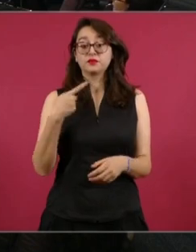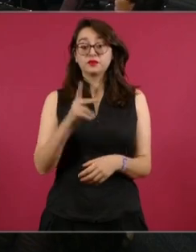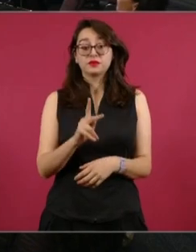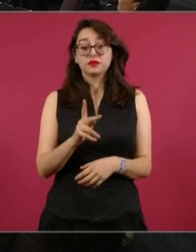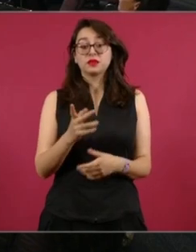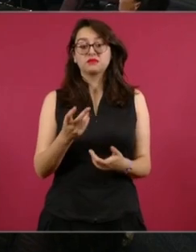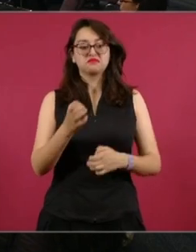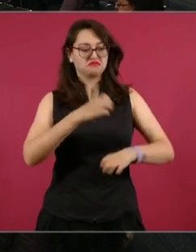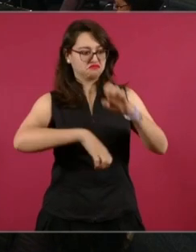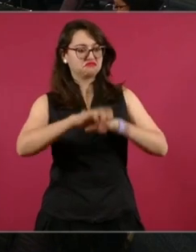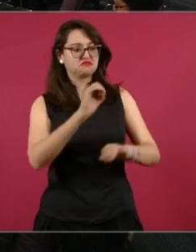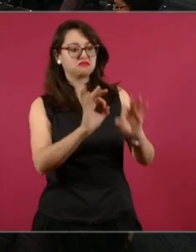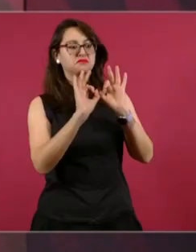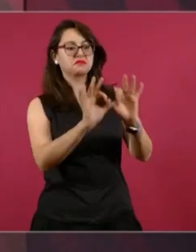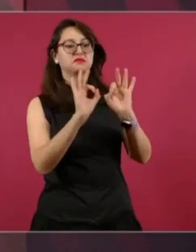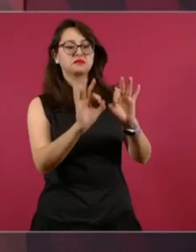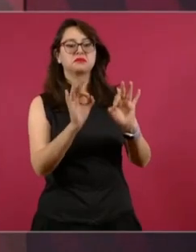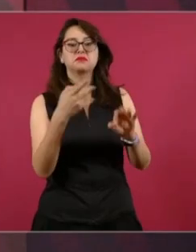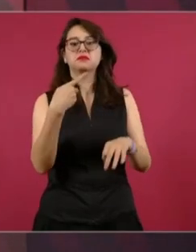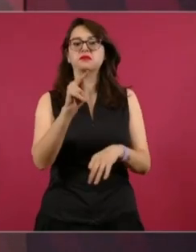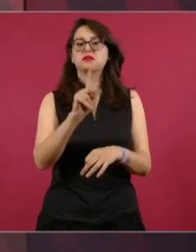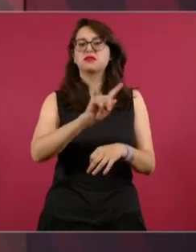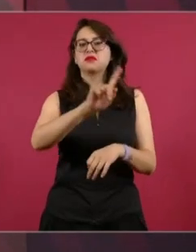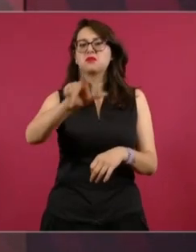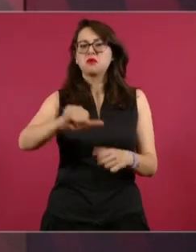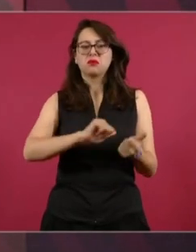tenían no sé cuántos aviones